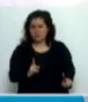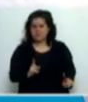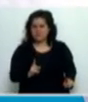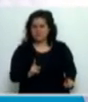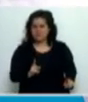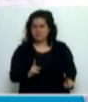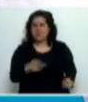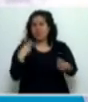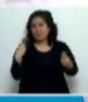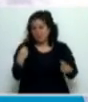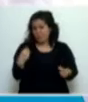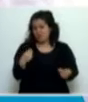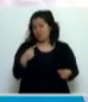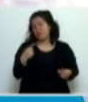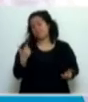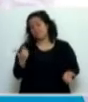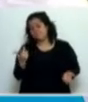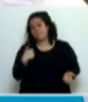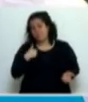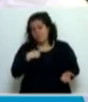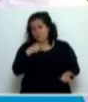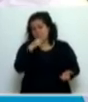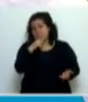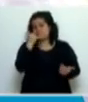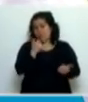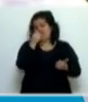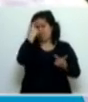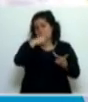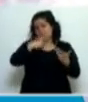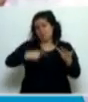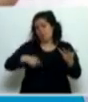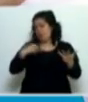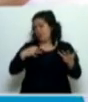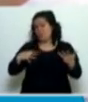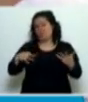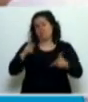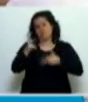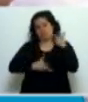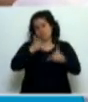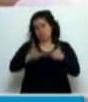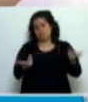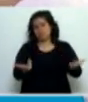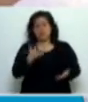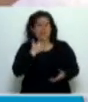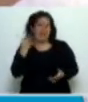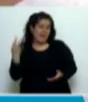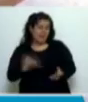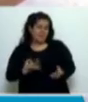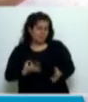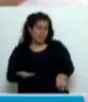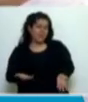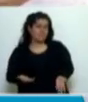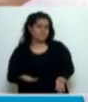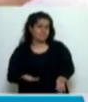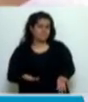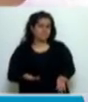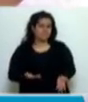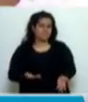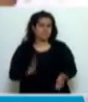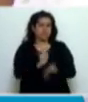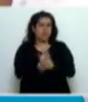por lo tanto, bueno, creo que estas son algunas de las cosas que tenemos que mencionar. La verdad es que en relación